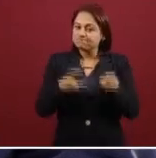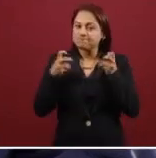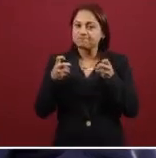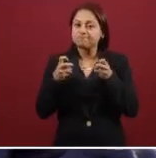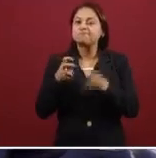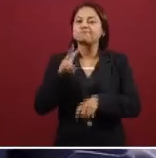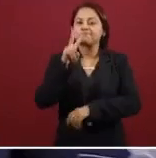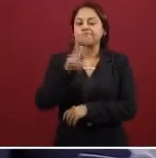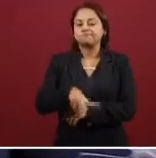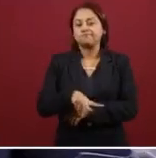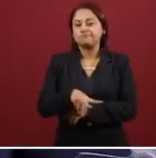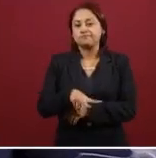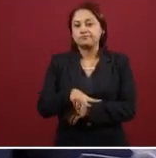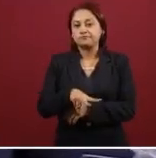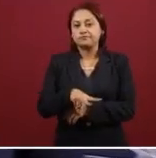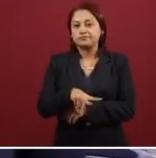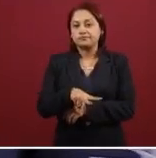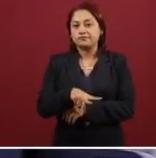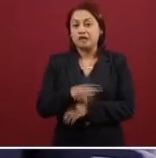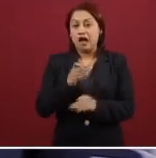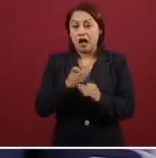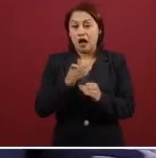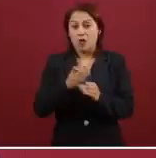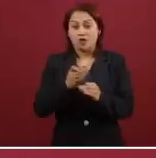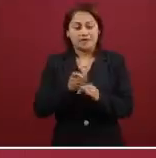¿Es mejor eso que